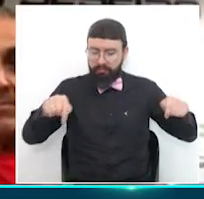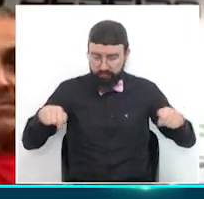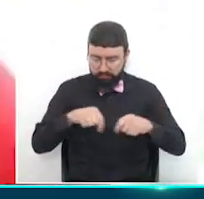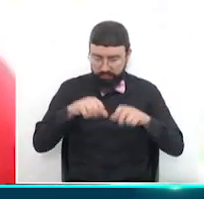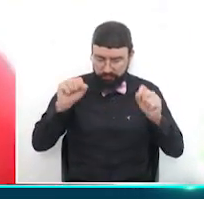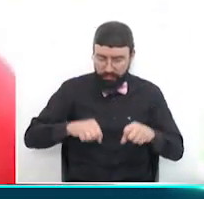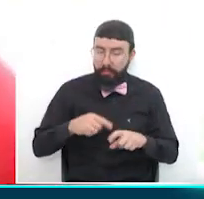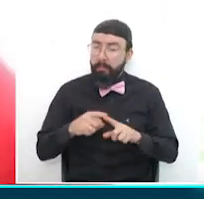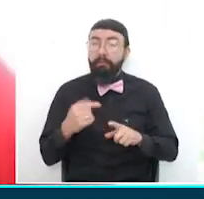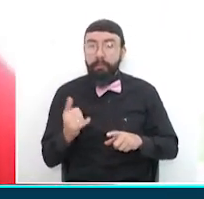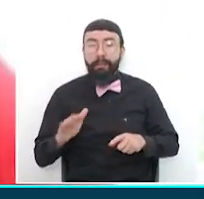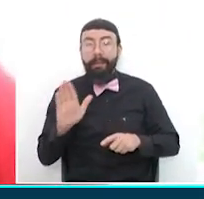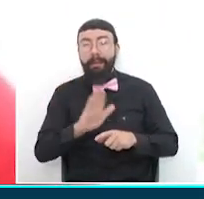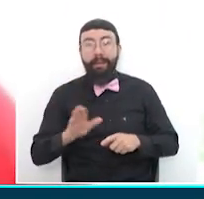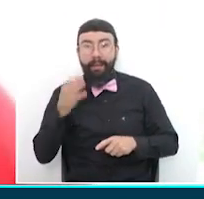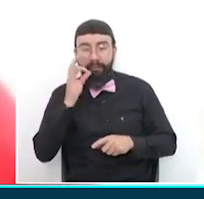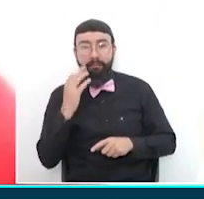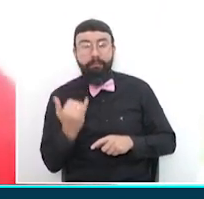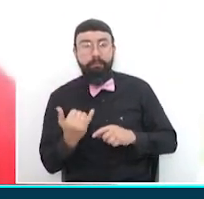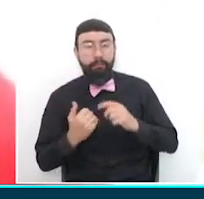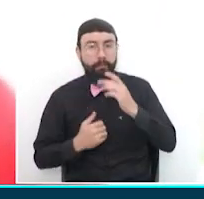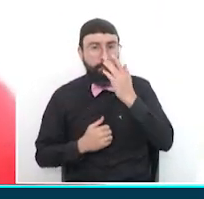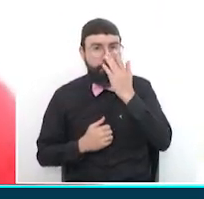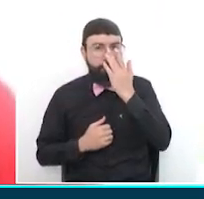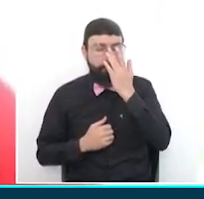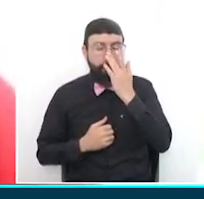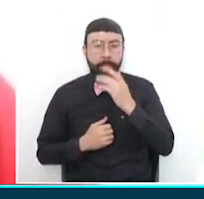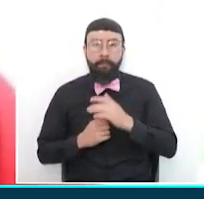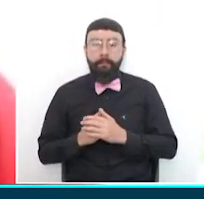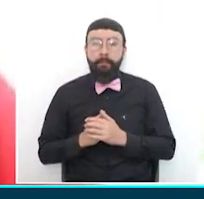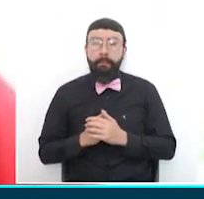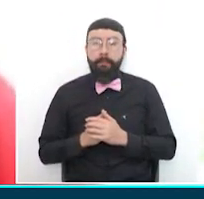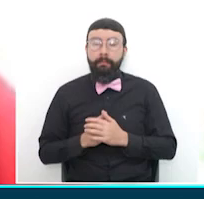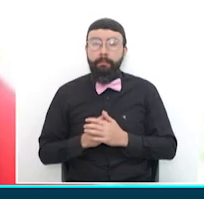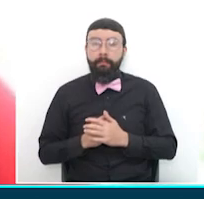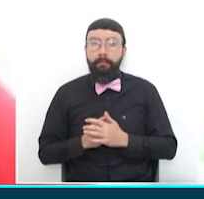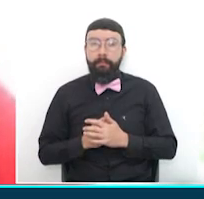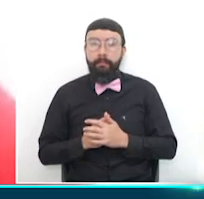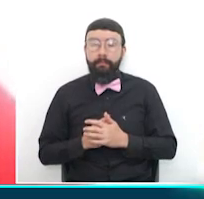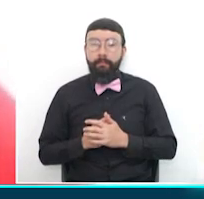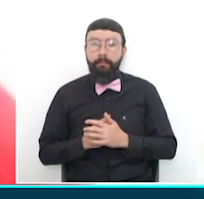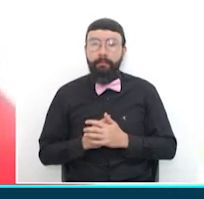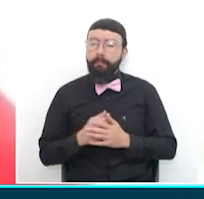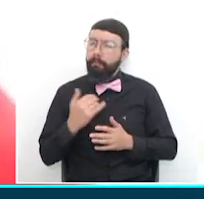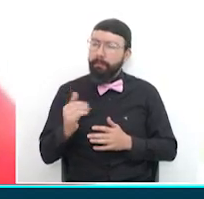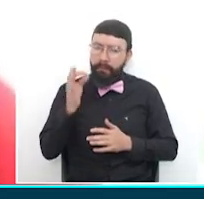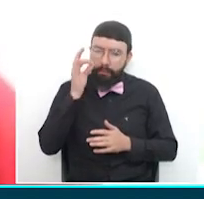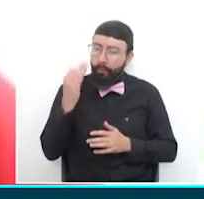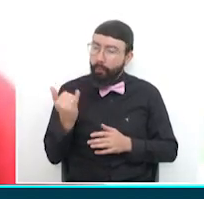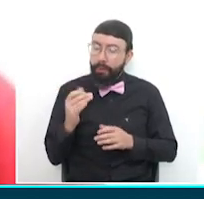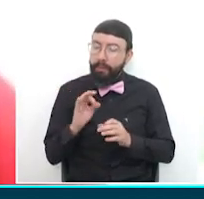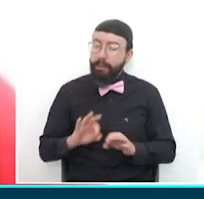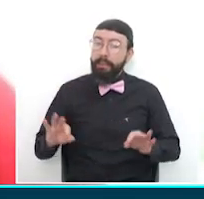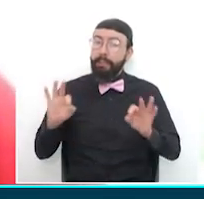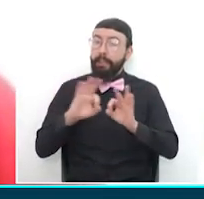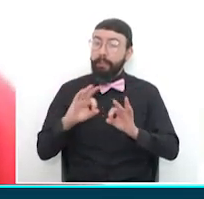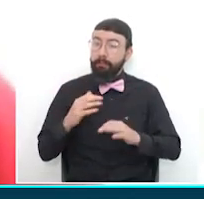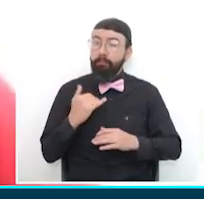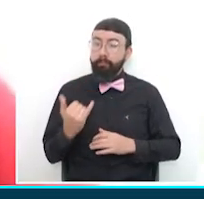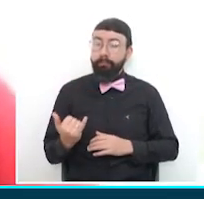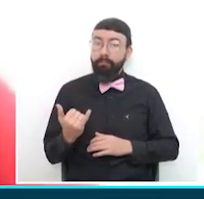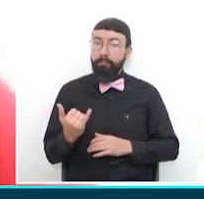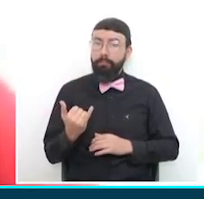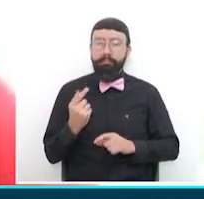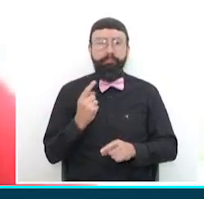eje cafetero. Sí, vamos a sentir la falta del público. Ustedes saben que fueron muy importantes en